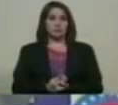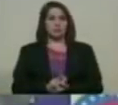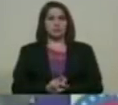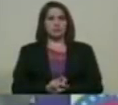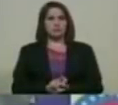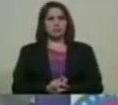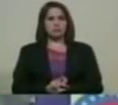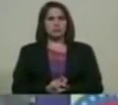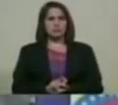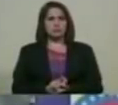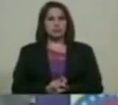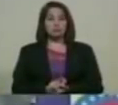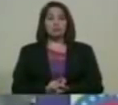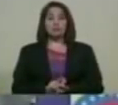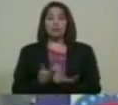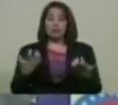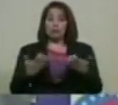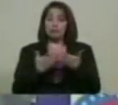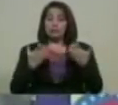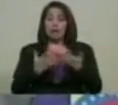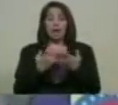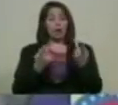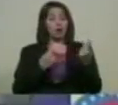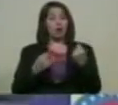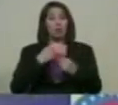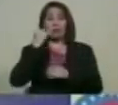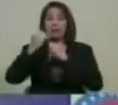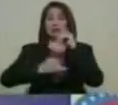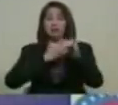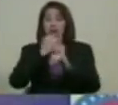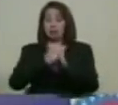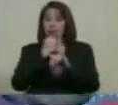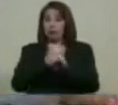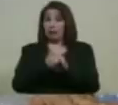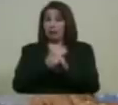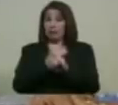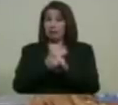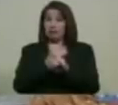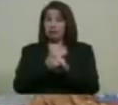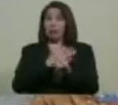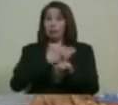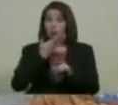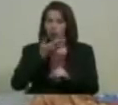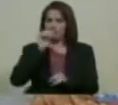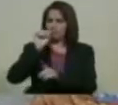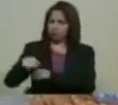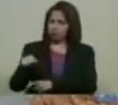Tenemos una guerra económica internacional que es perfectamente superable,